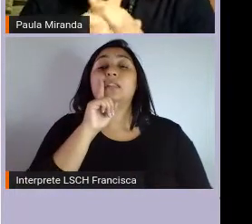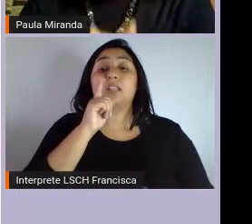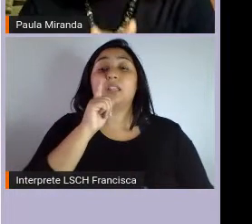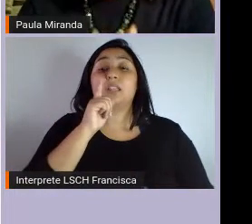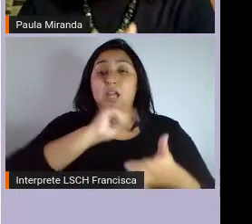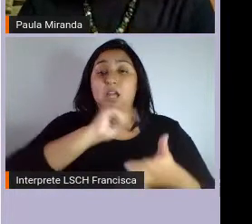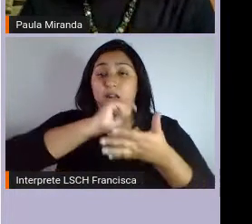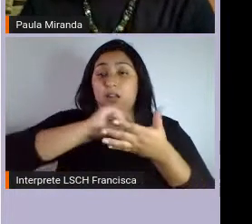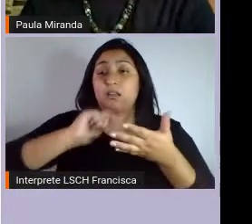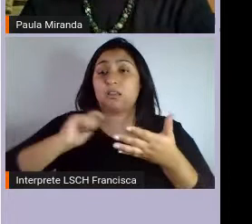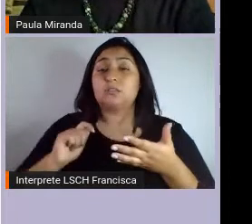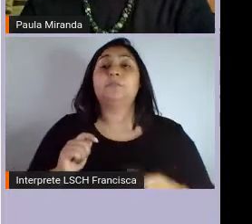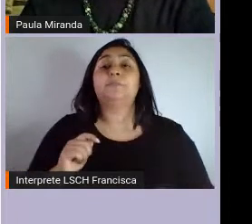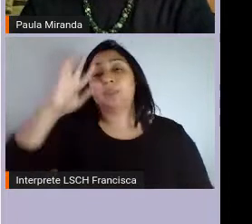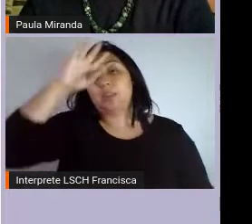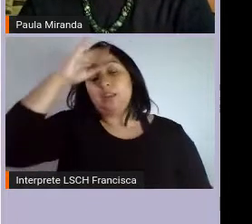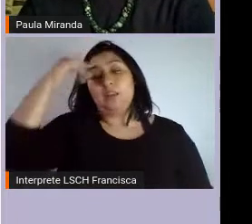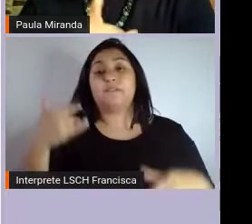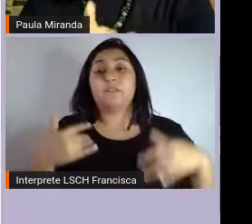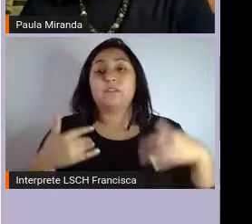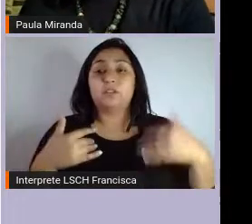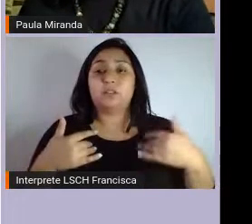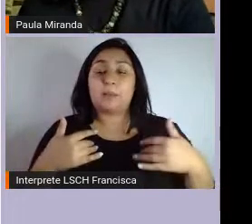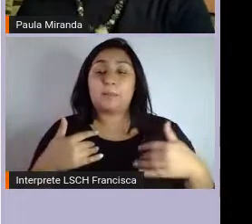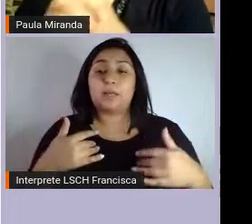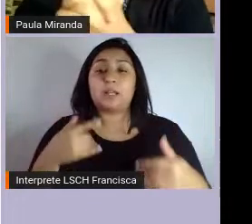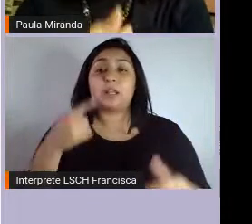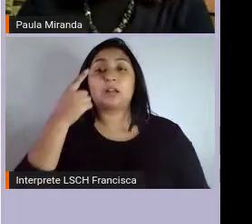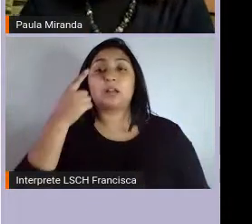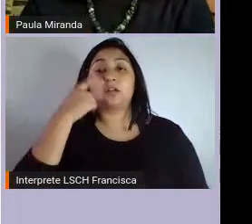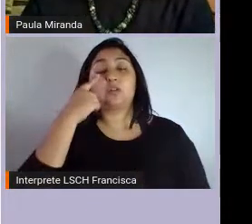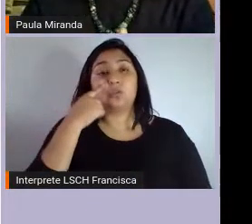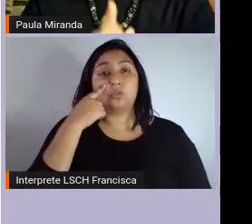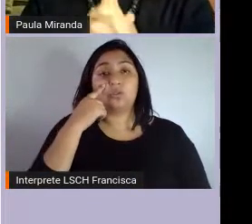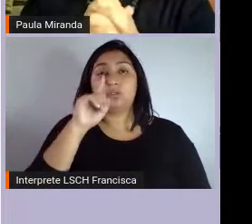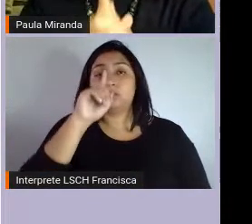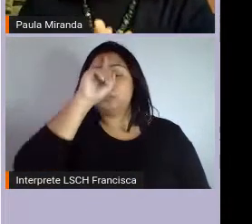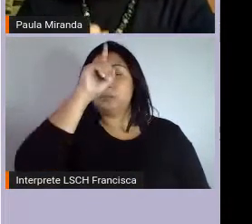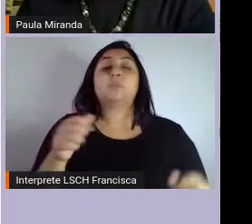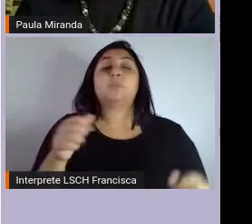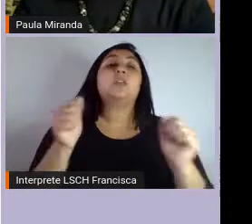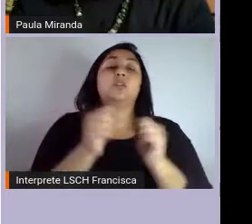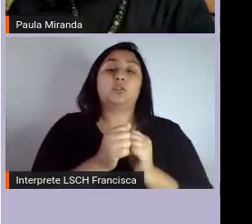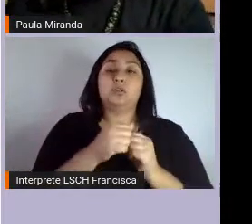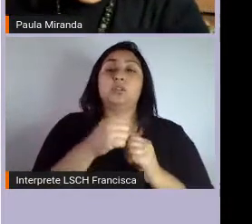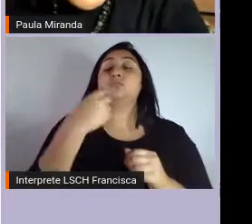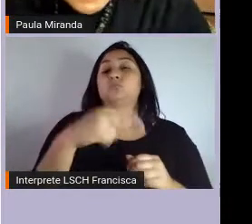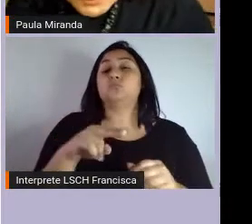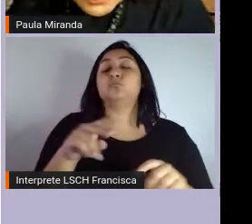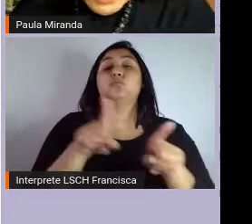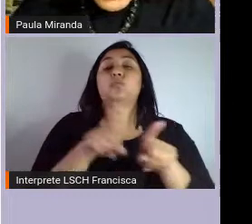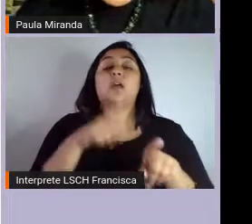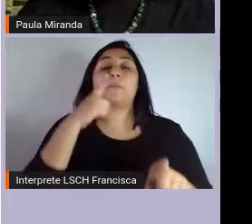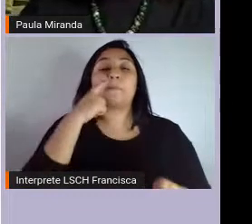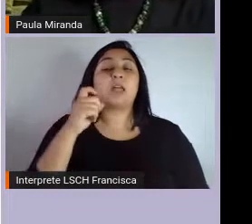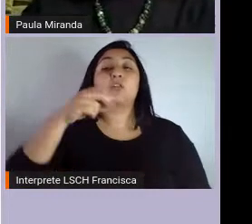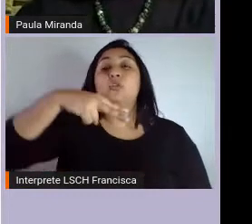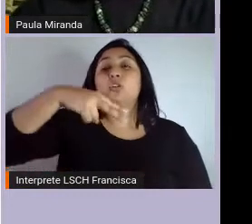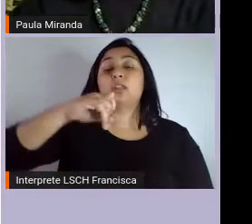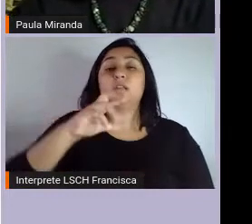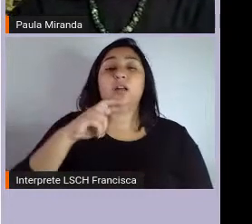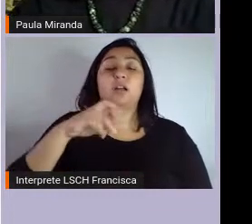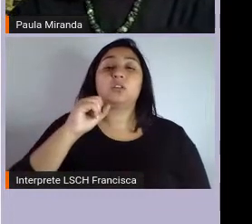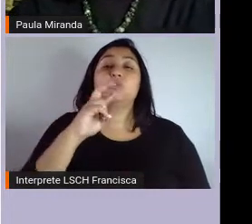Violeta Parra conoce mucho esa tradición a través de su hermano Nicanor, a través de Roberto, y sabemos también que pudo haber asistido a